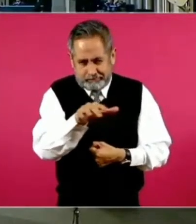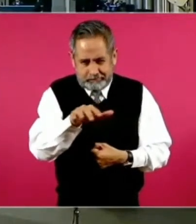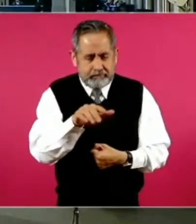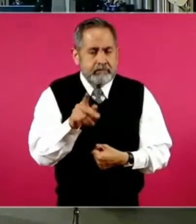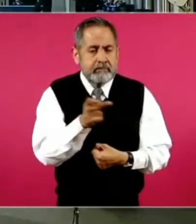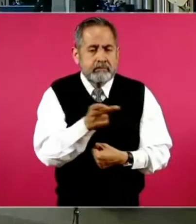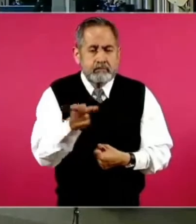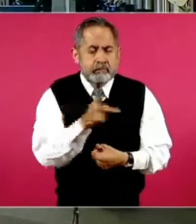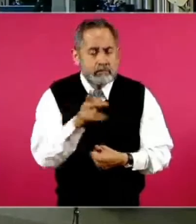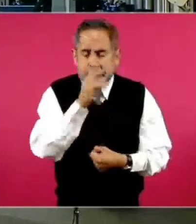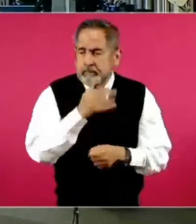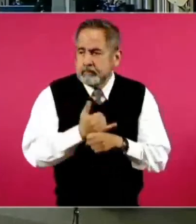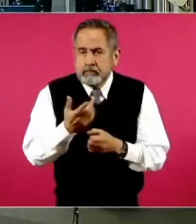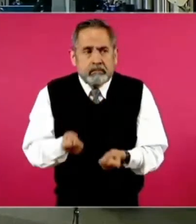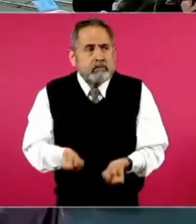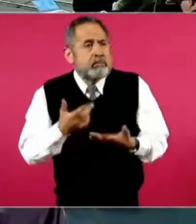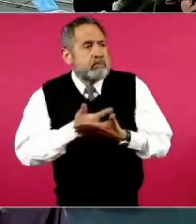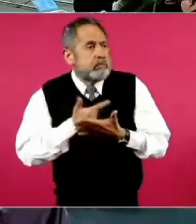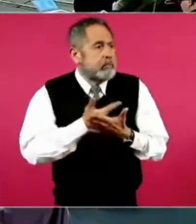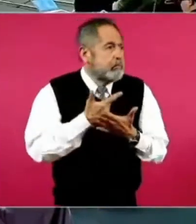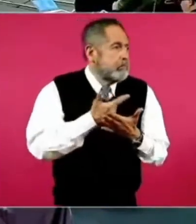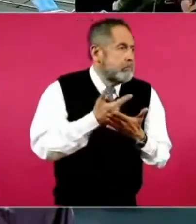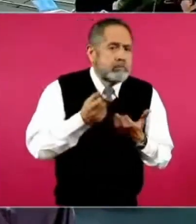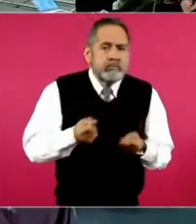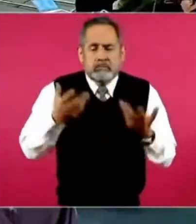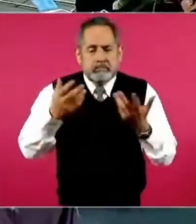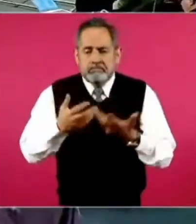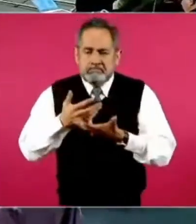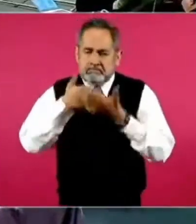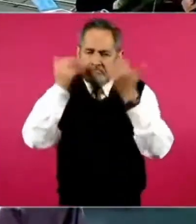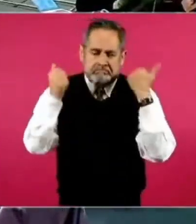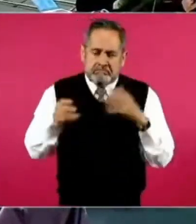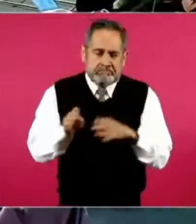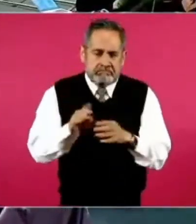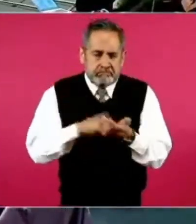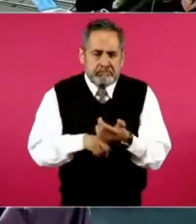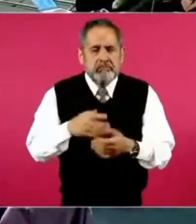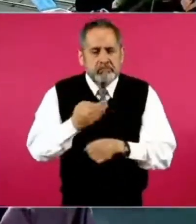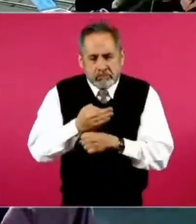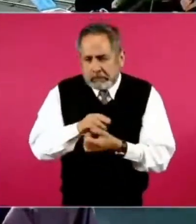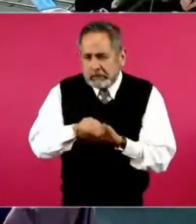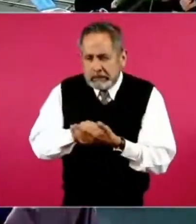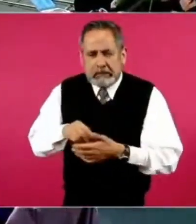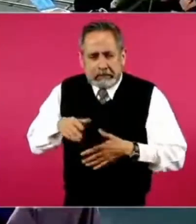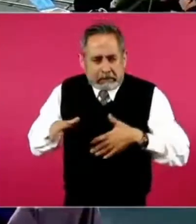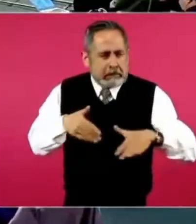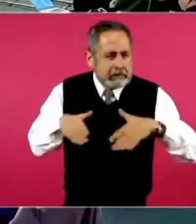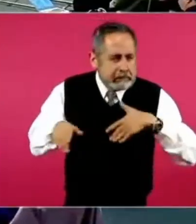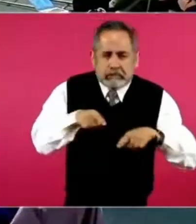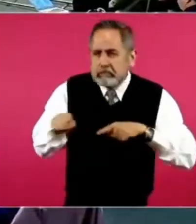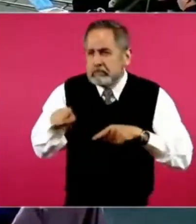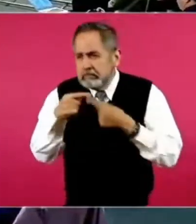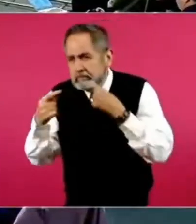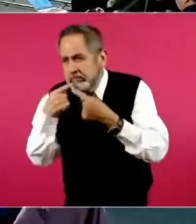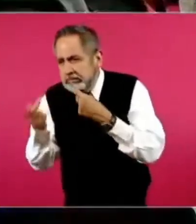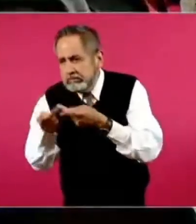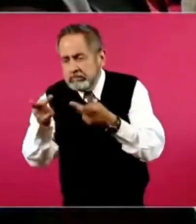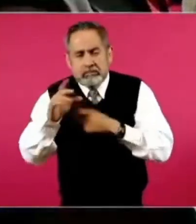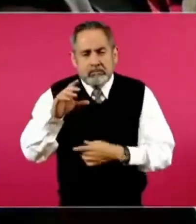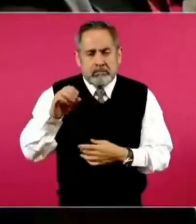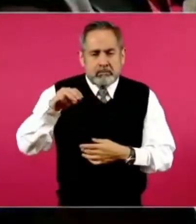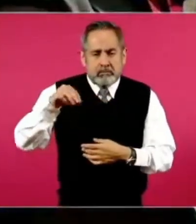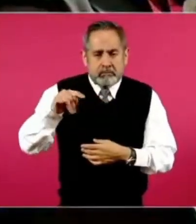es imposible poder tener esa documentación. Estamos haciendo recorridos en Comitán y en